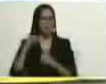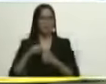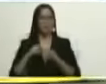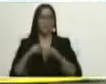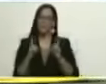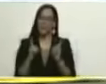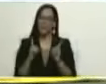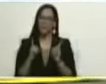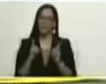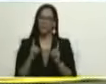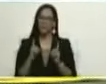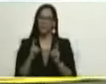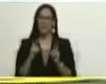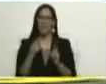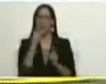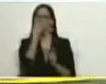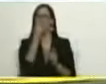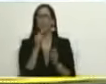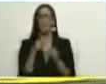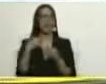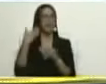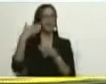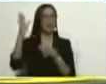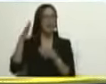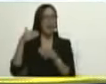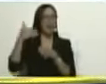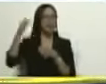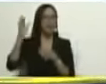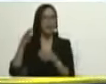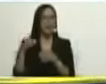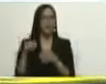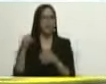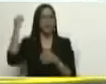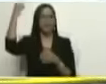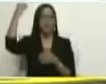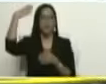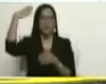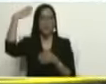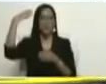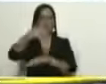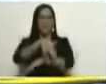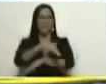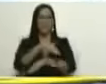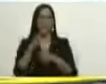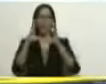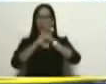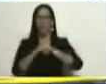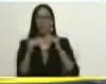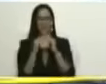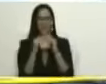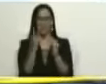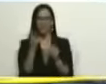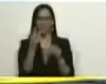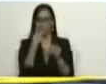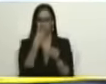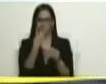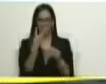pero miran para allá, afuera, luz en la calle, oscuridad en la casa. Cuando miran hacia adentro,